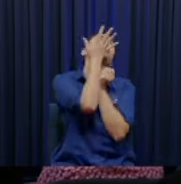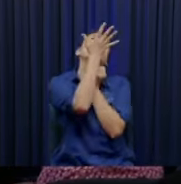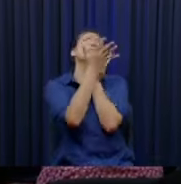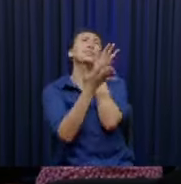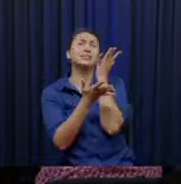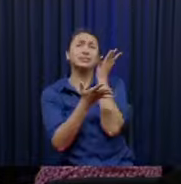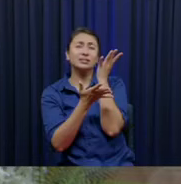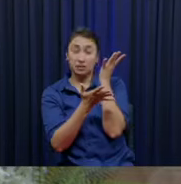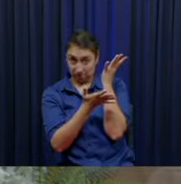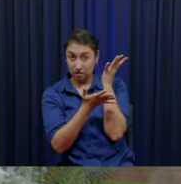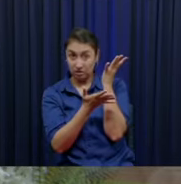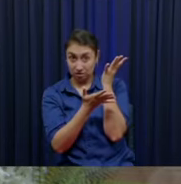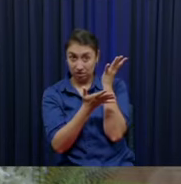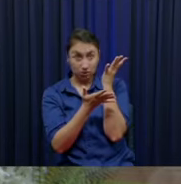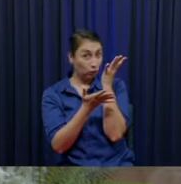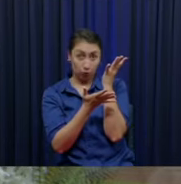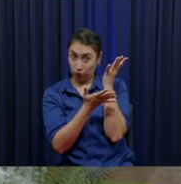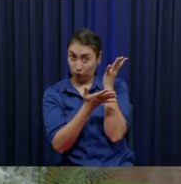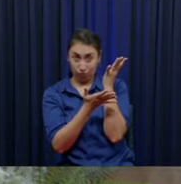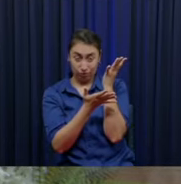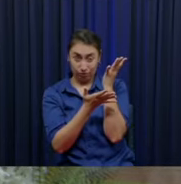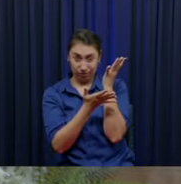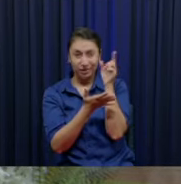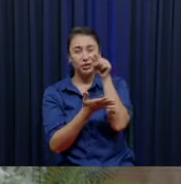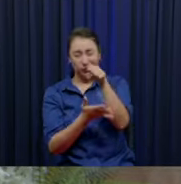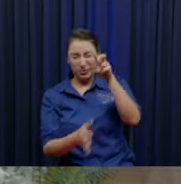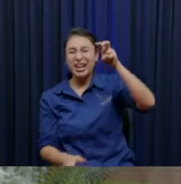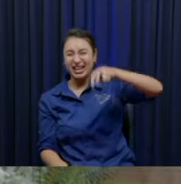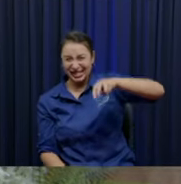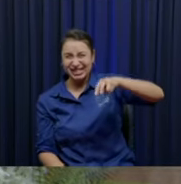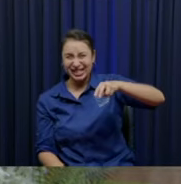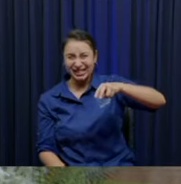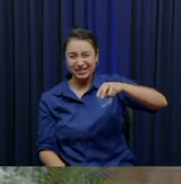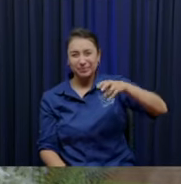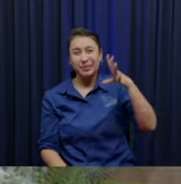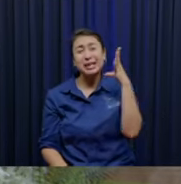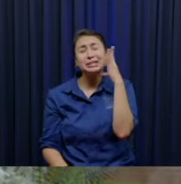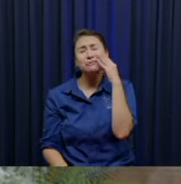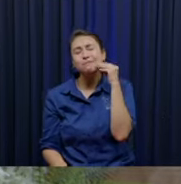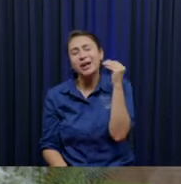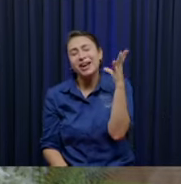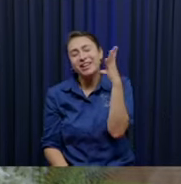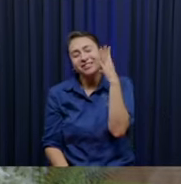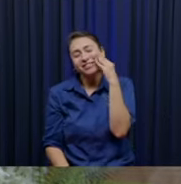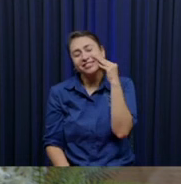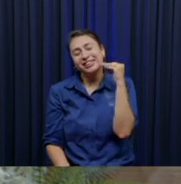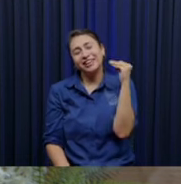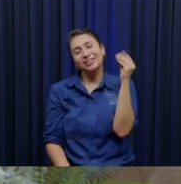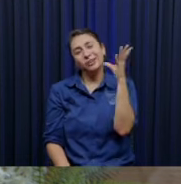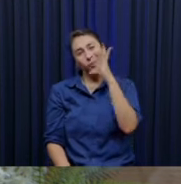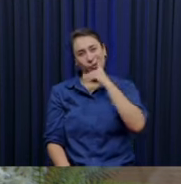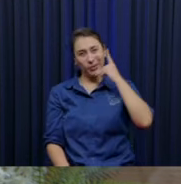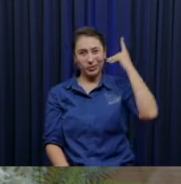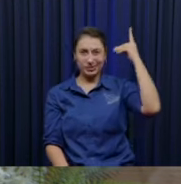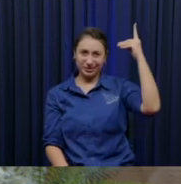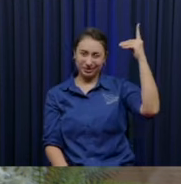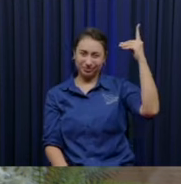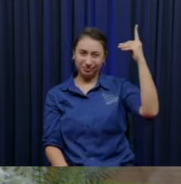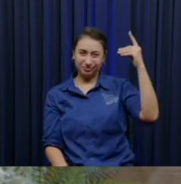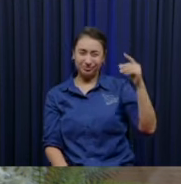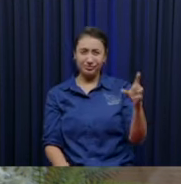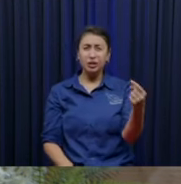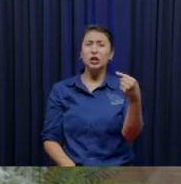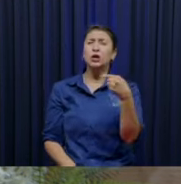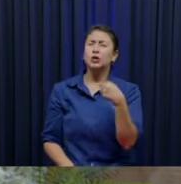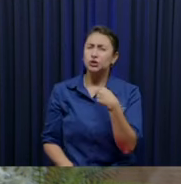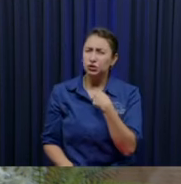compartirla. ¡Amén! Yo me pregunto, ¿cómo se sentirán